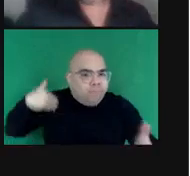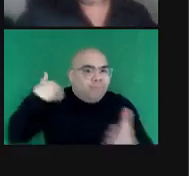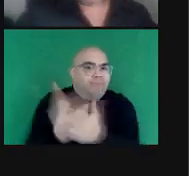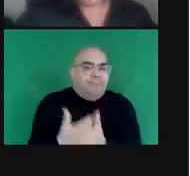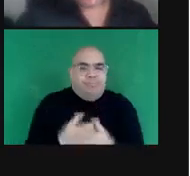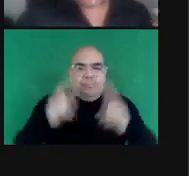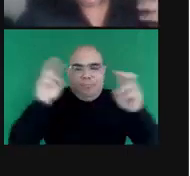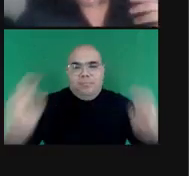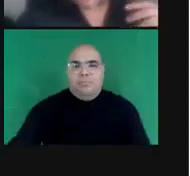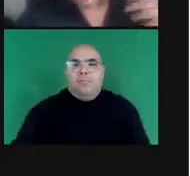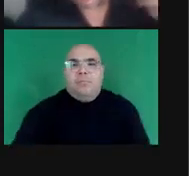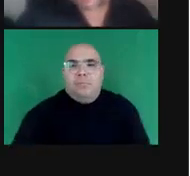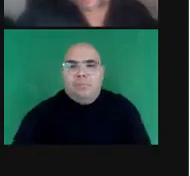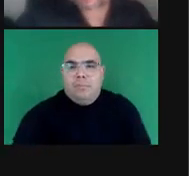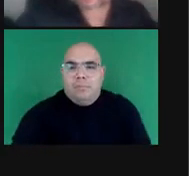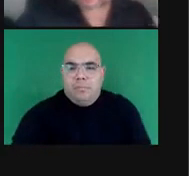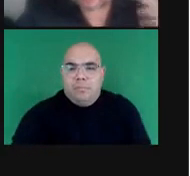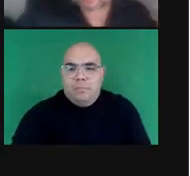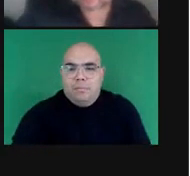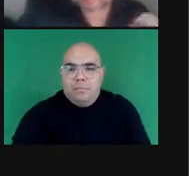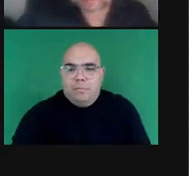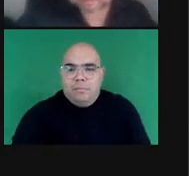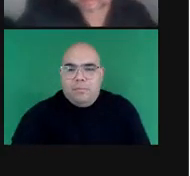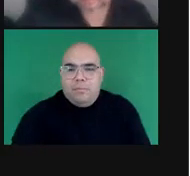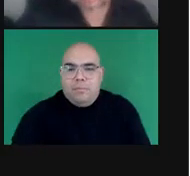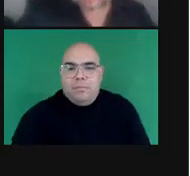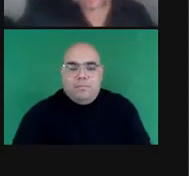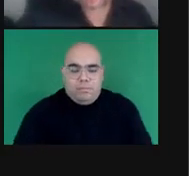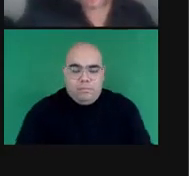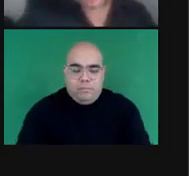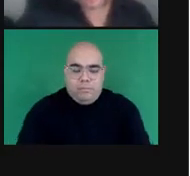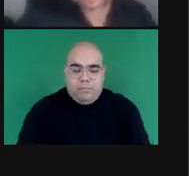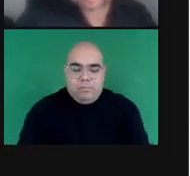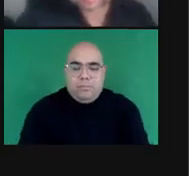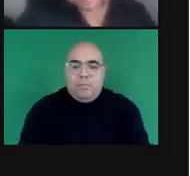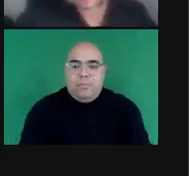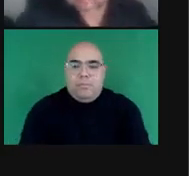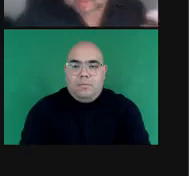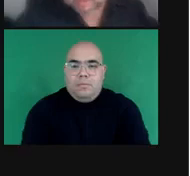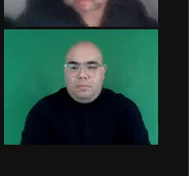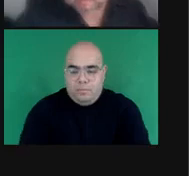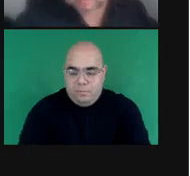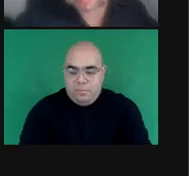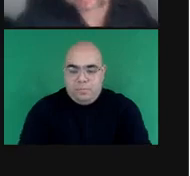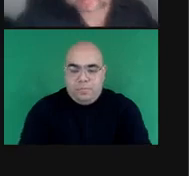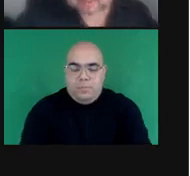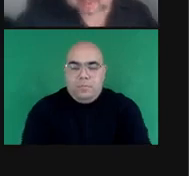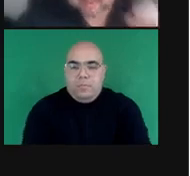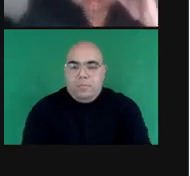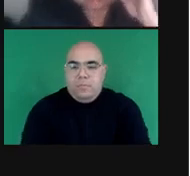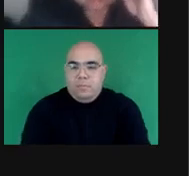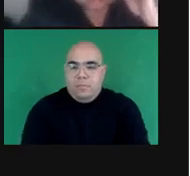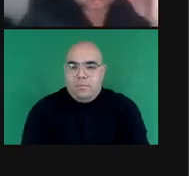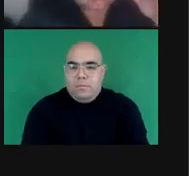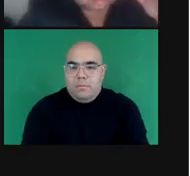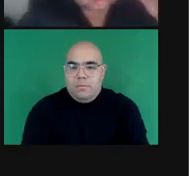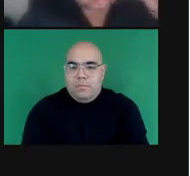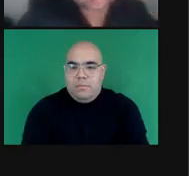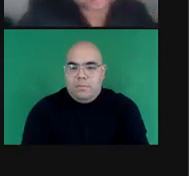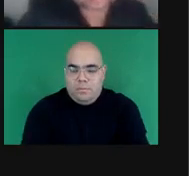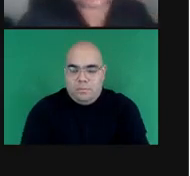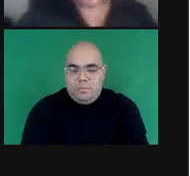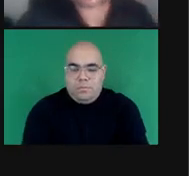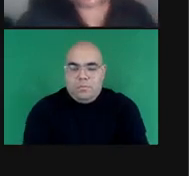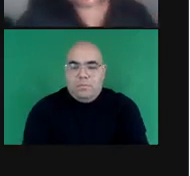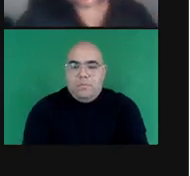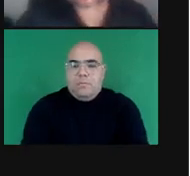donde ellos vivían, no solamente a ellos, sino también sus objetos. Esta es una pieza particular, que es una